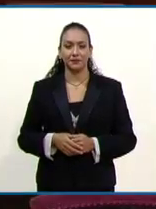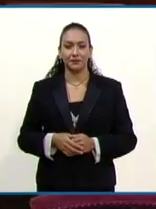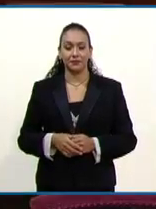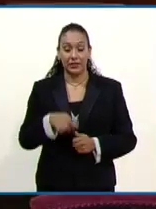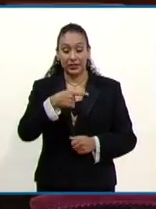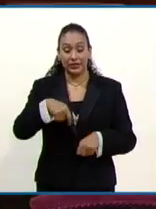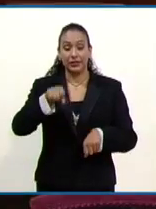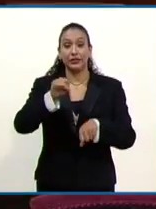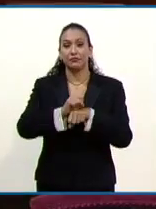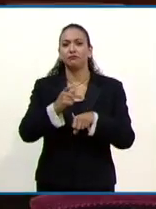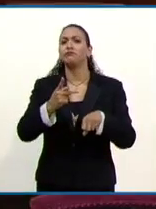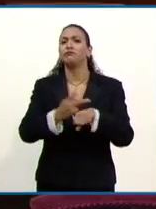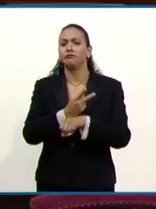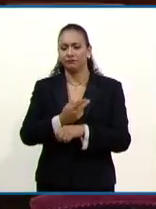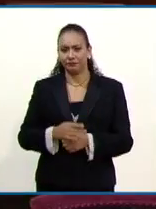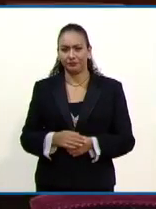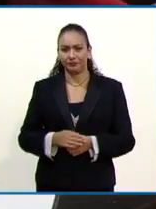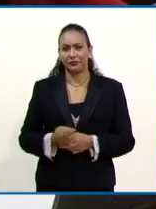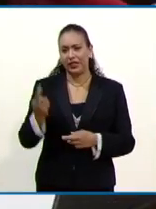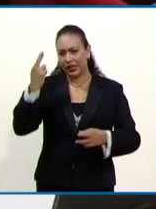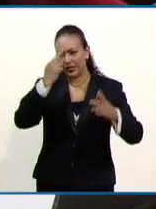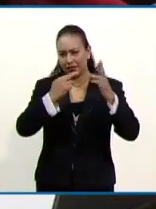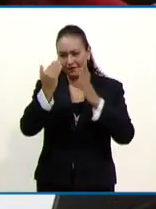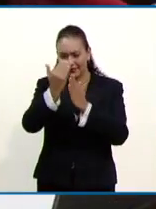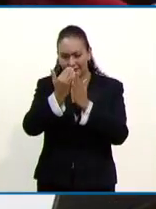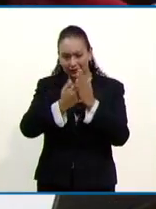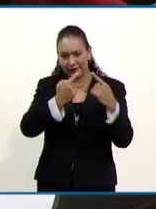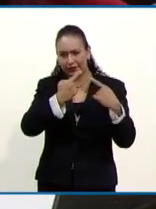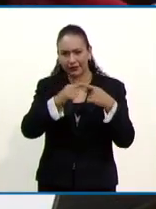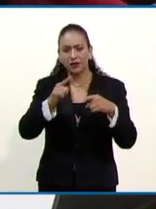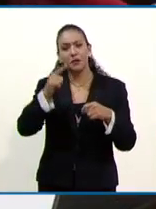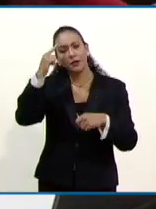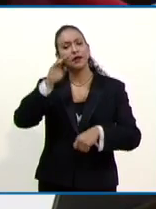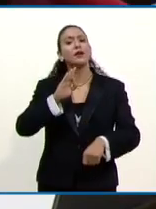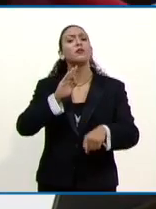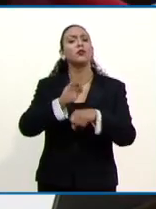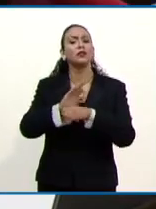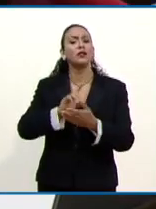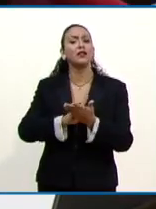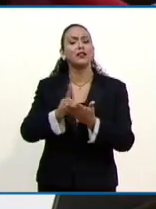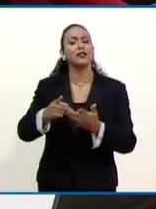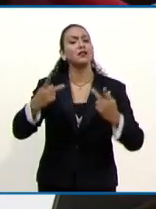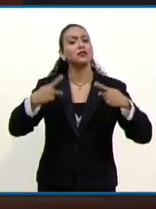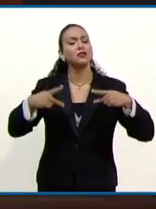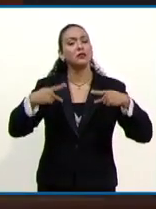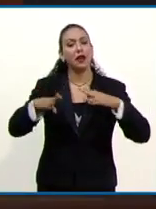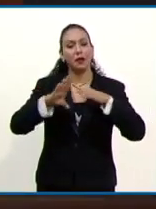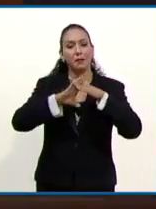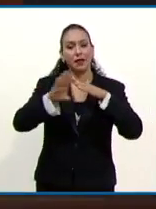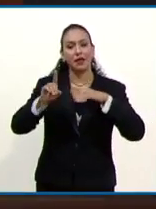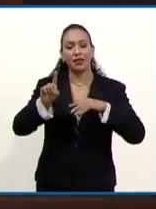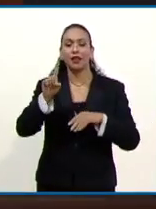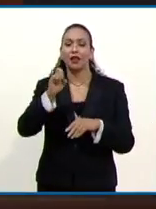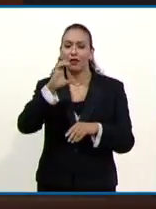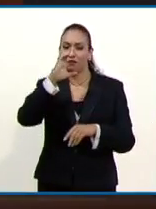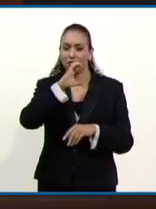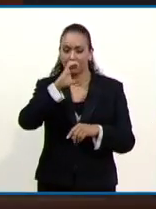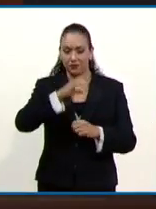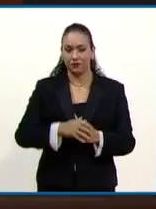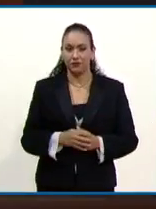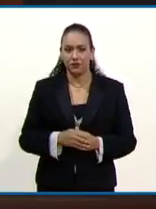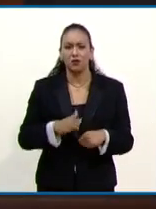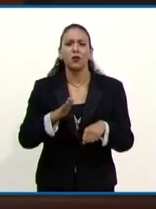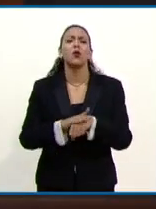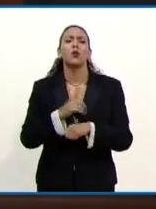Esta semana, el Pleno de la Corte invalidó disposiciones de la Ley para la Protección de los Derechos de las Personas Migrantes de Aguascalientes. Esto